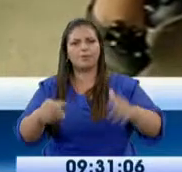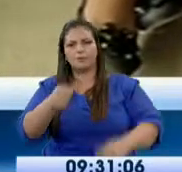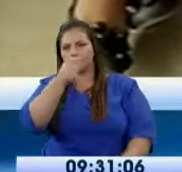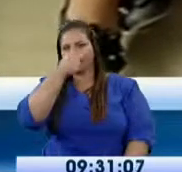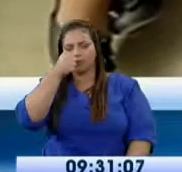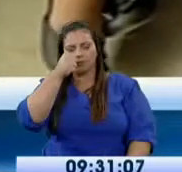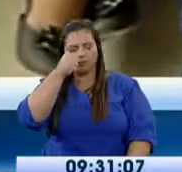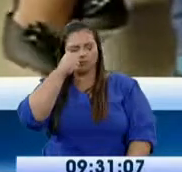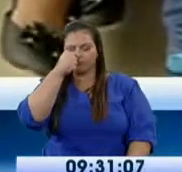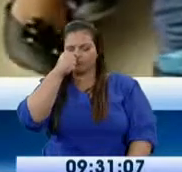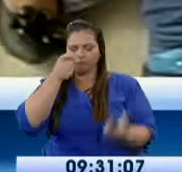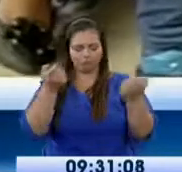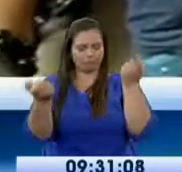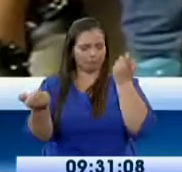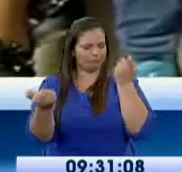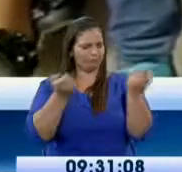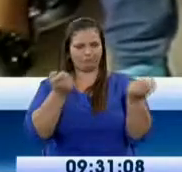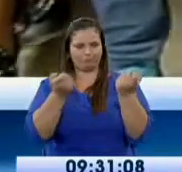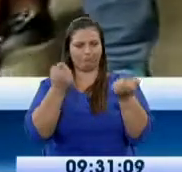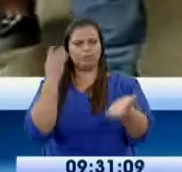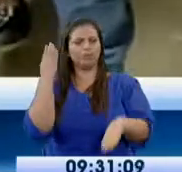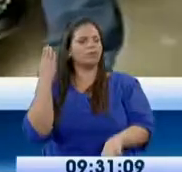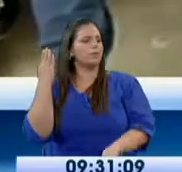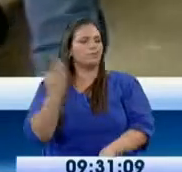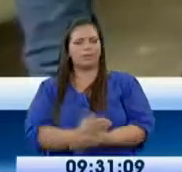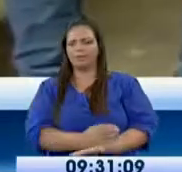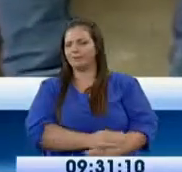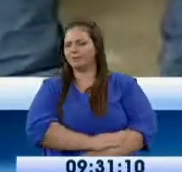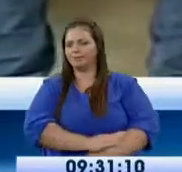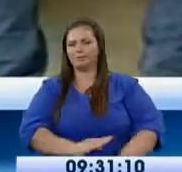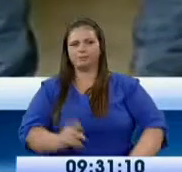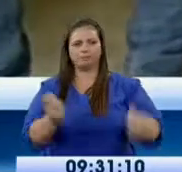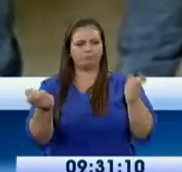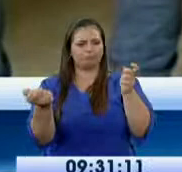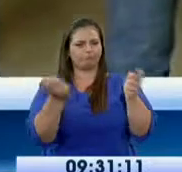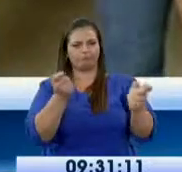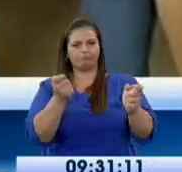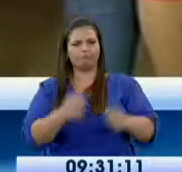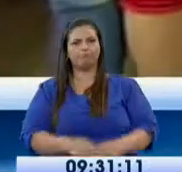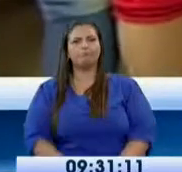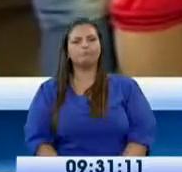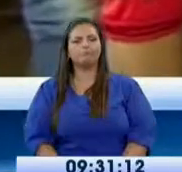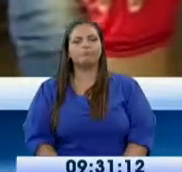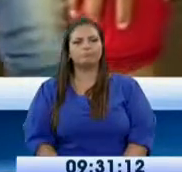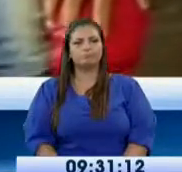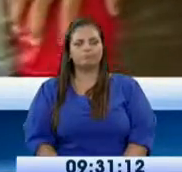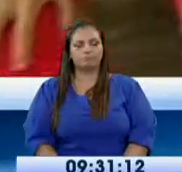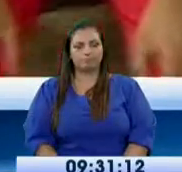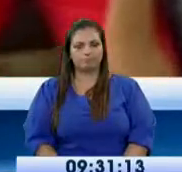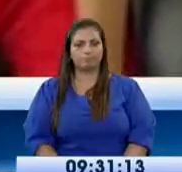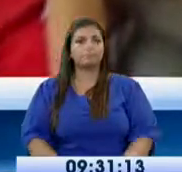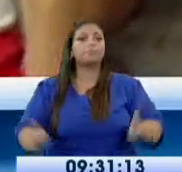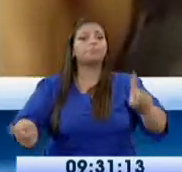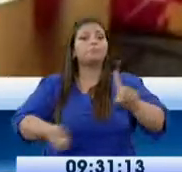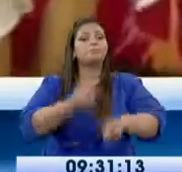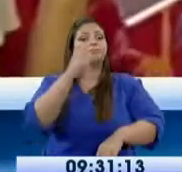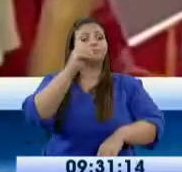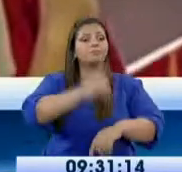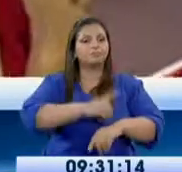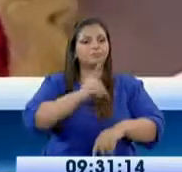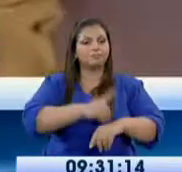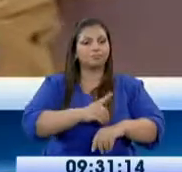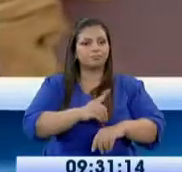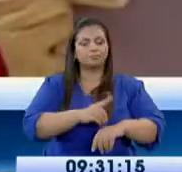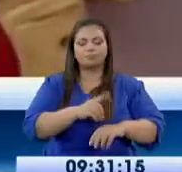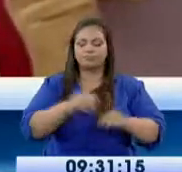Se han mantenido justamente solo con el tratamiento ambulatorio. Es decir, la madre viene, al chico primero se lo valora, primero se hace una evaluación de cuál